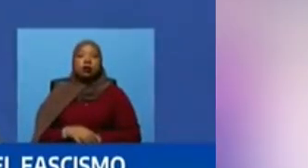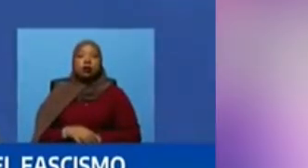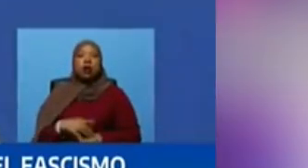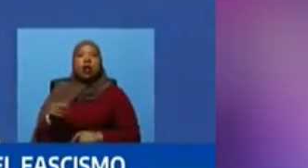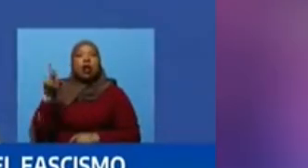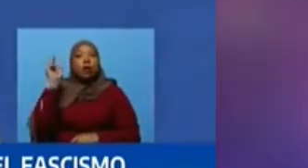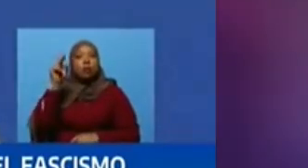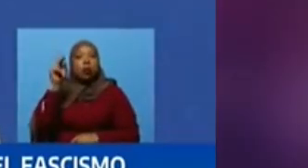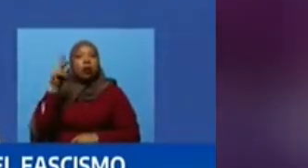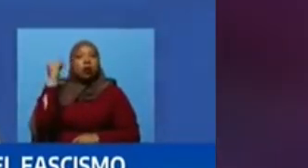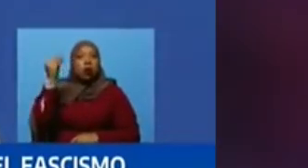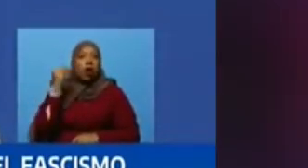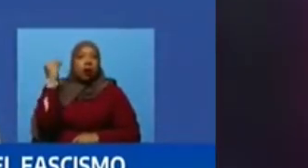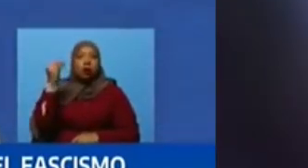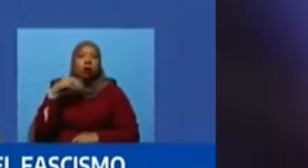pedagógica.